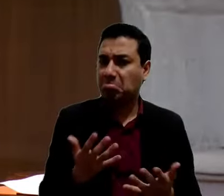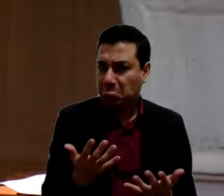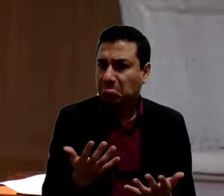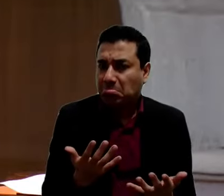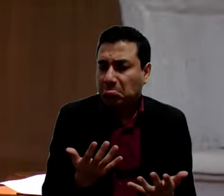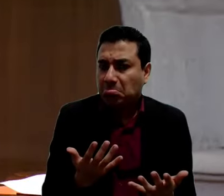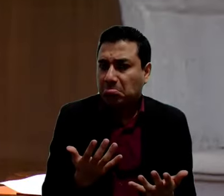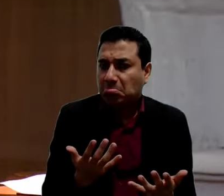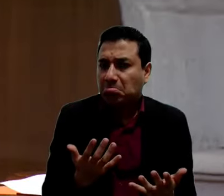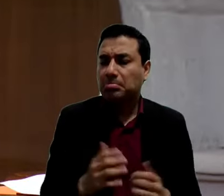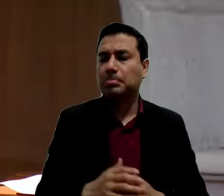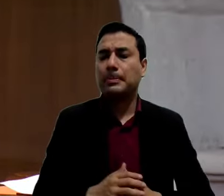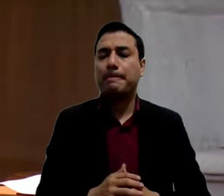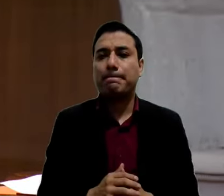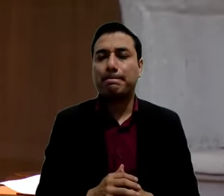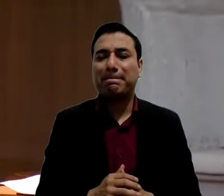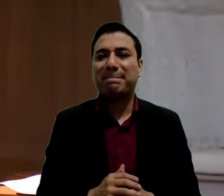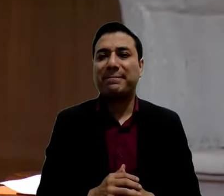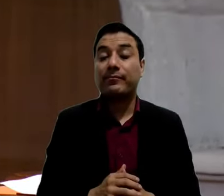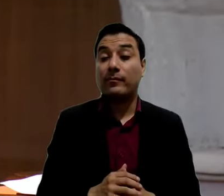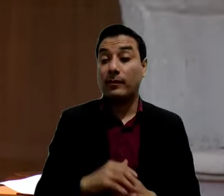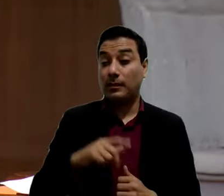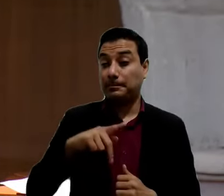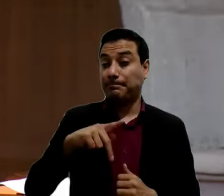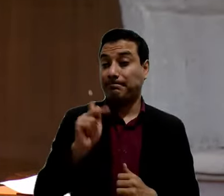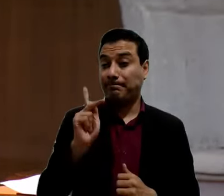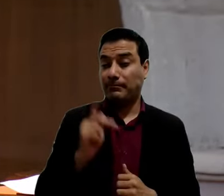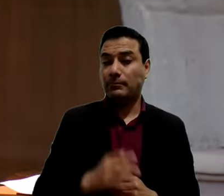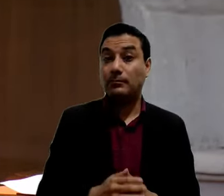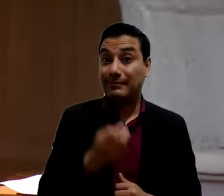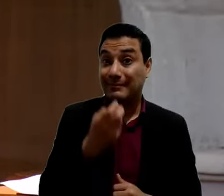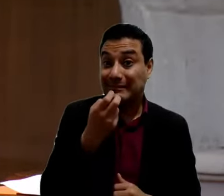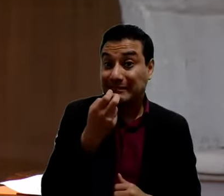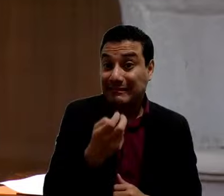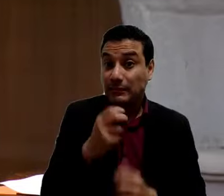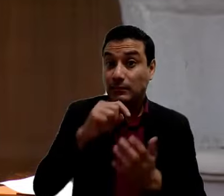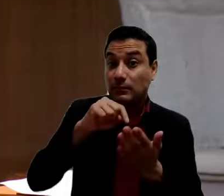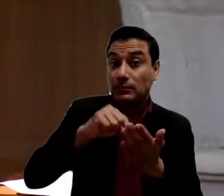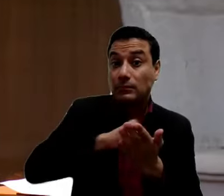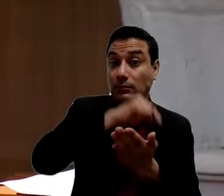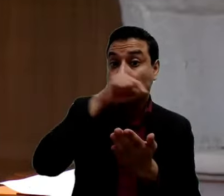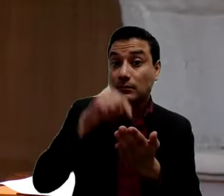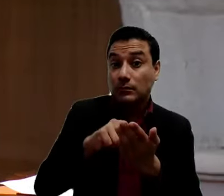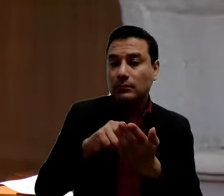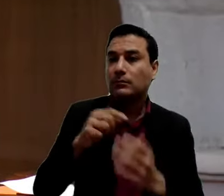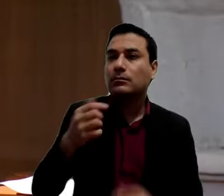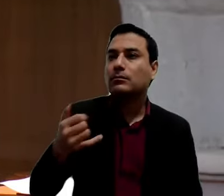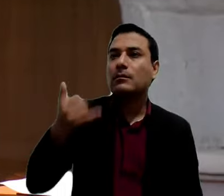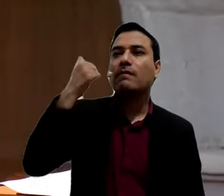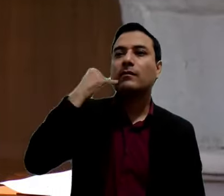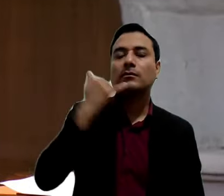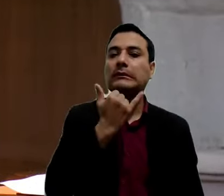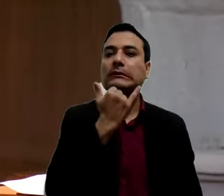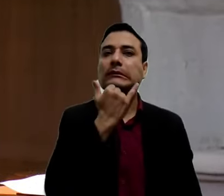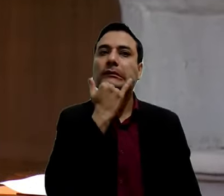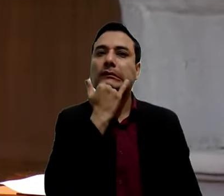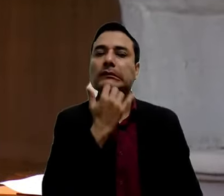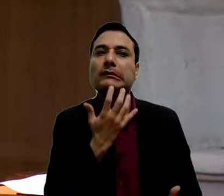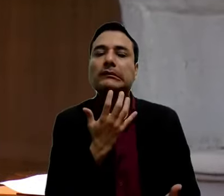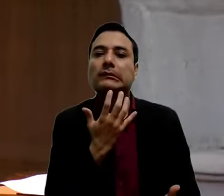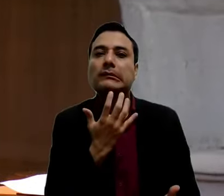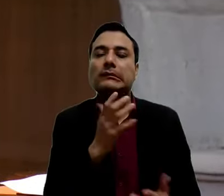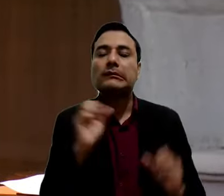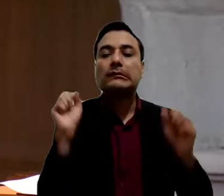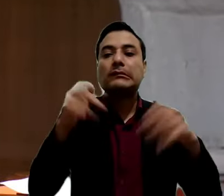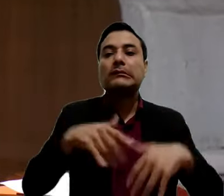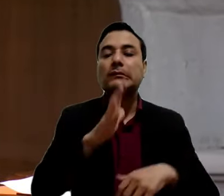son necesarias para ellos sin embargo este espacio me fue negado vía telefónica argumentando que